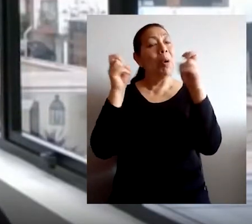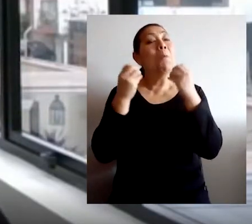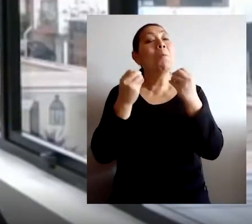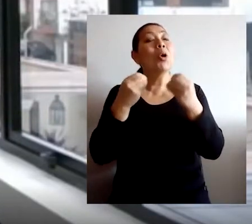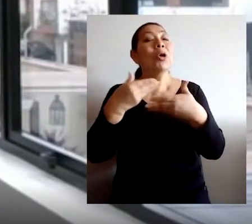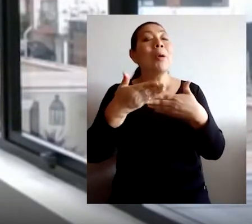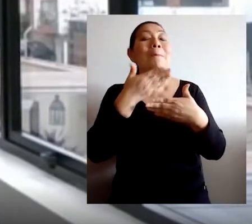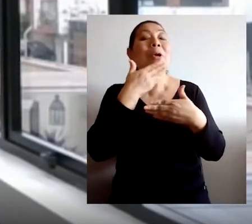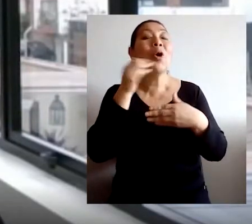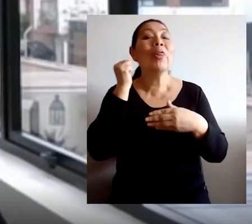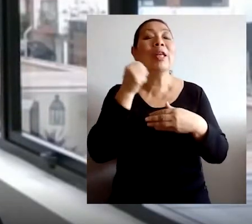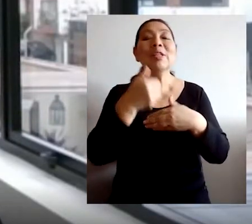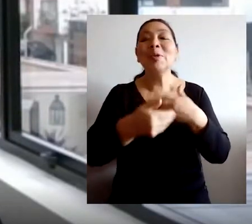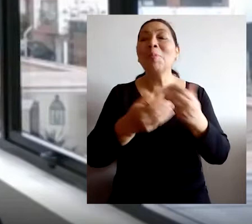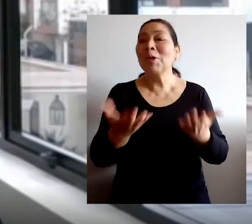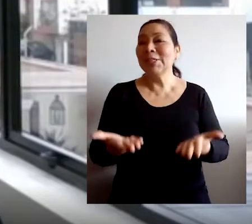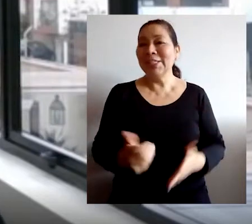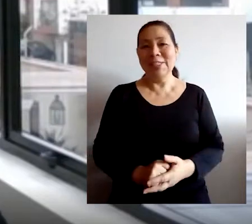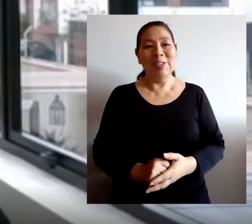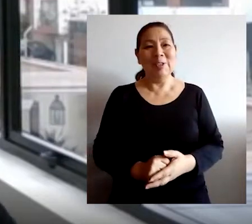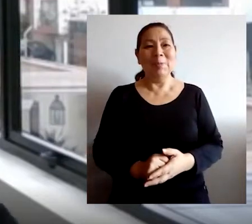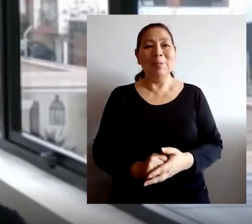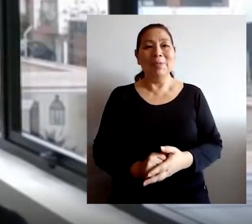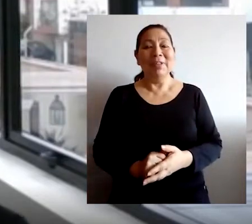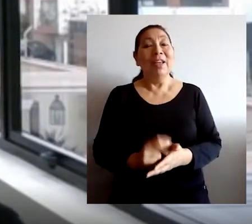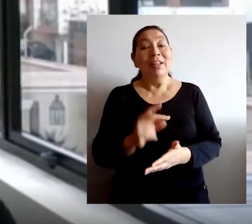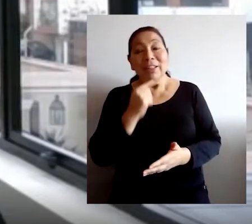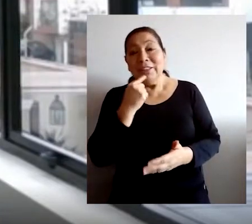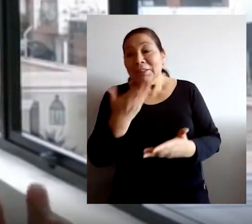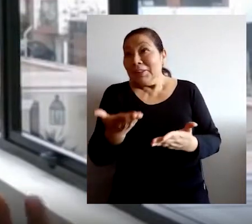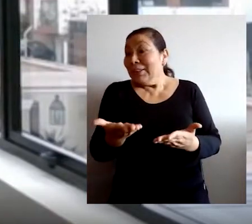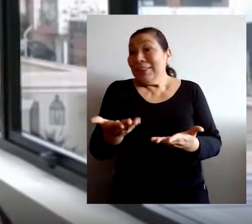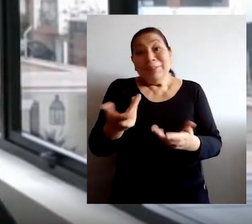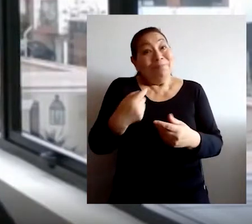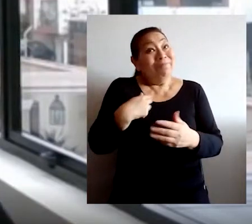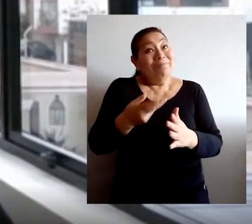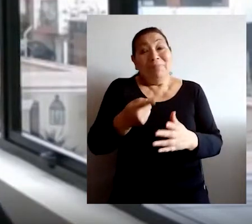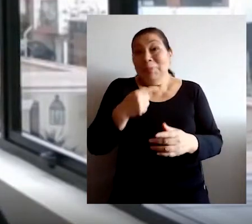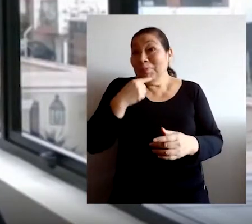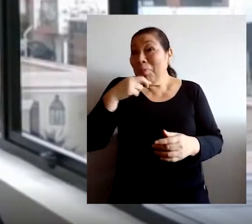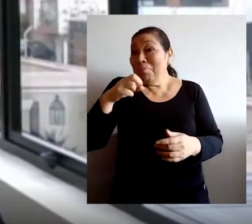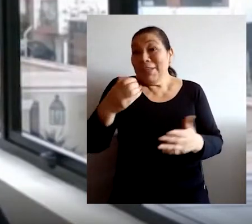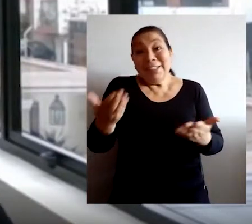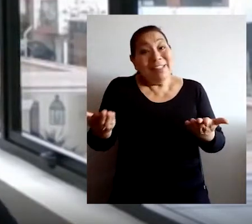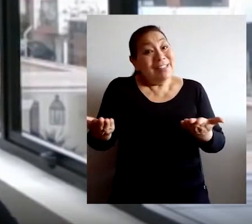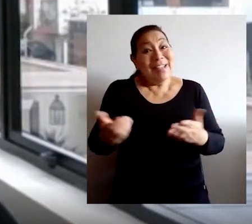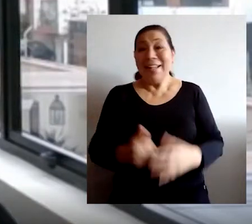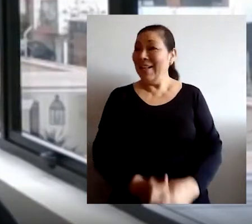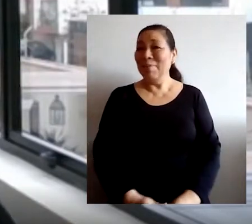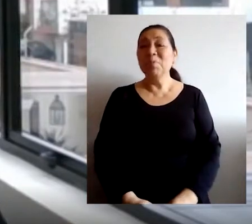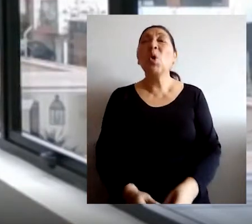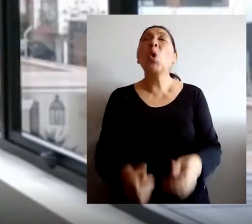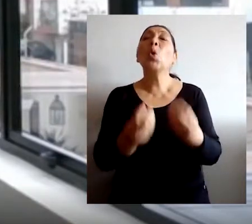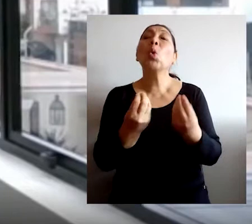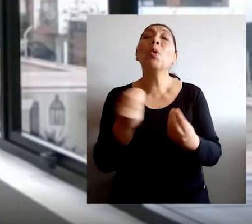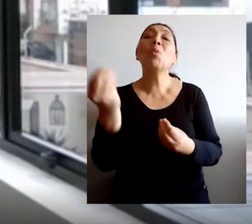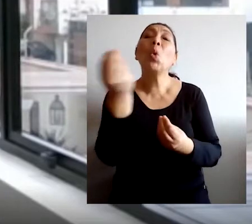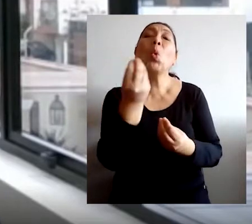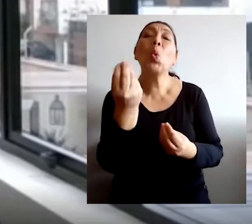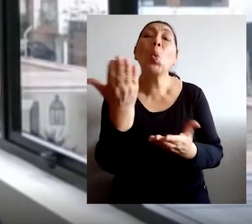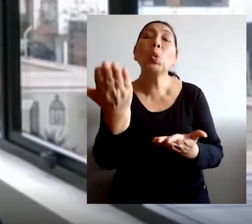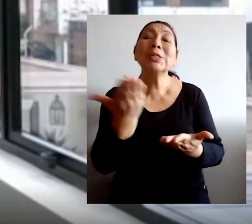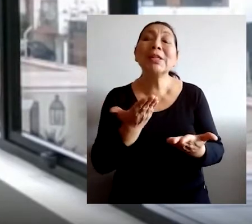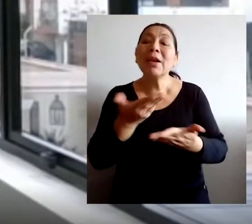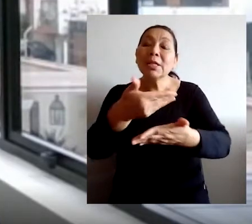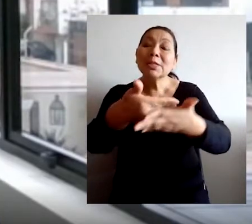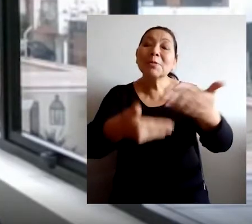porque el proceso es mejor derecho de posesión. Se le fue la mano ahí a la sala. ¿Cómo fue usado